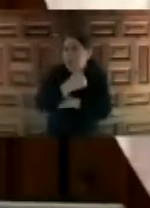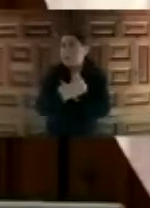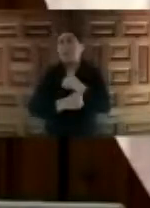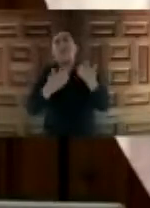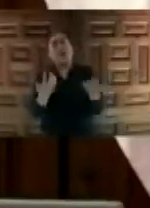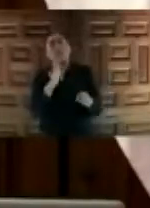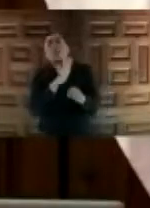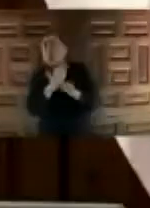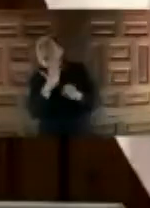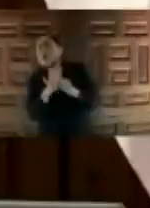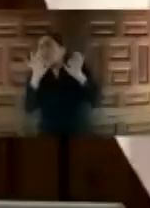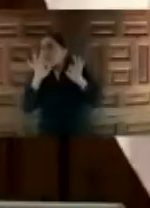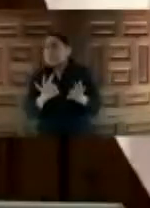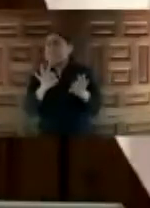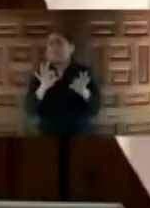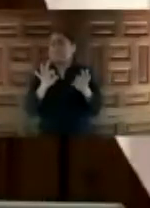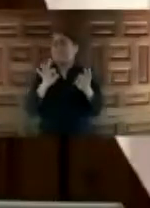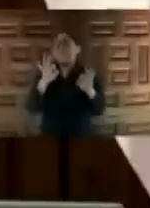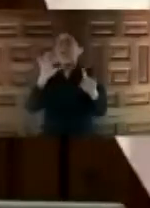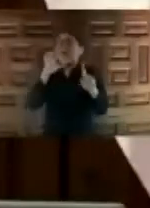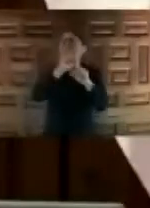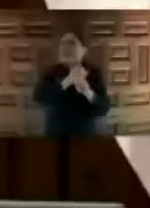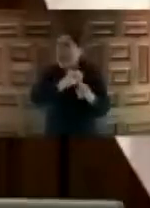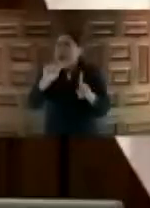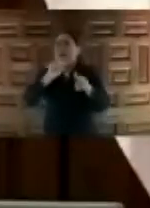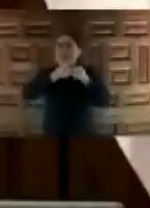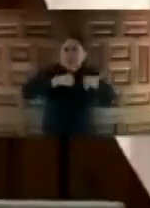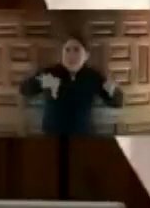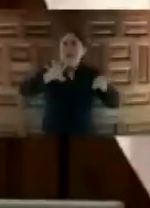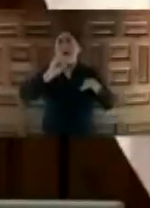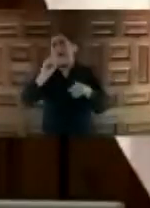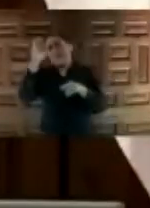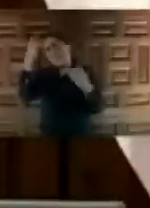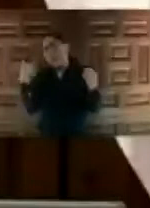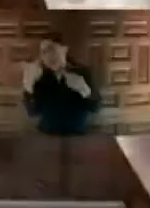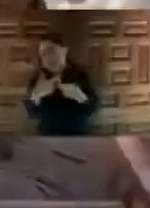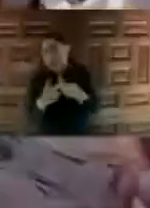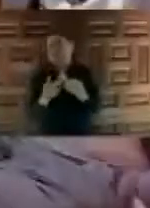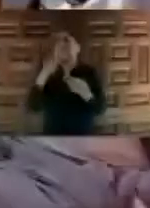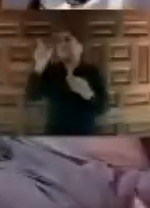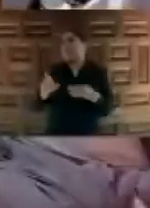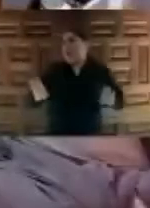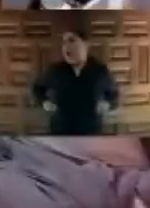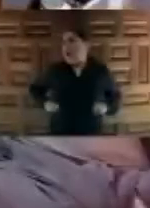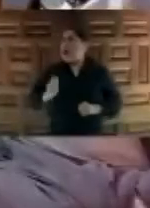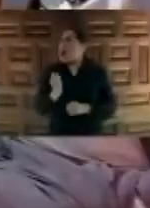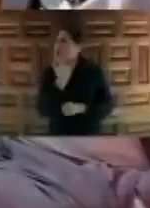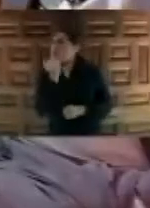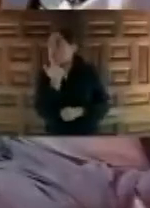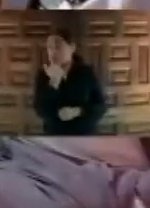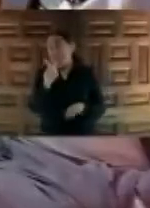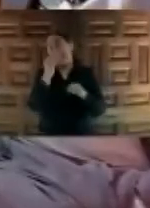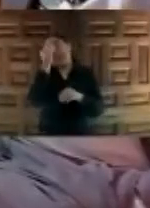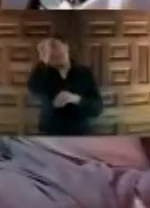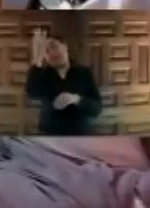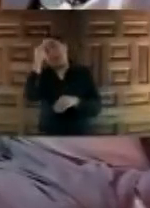de qué es lo que se ha logrado en materia de docencia, de investigación, de difusión, del perfil de los estudiantes. De pronto nos olvidamos que los